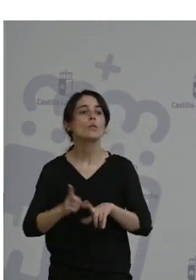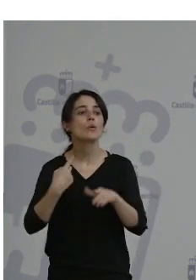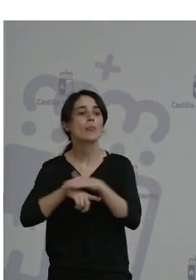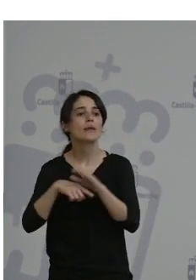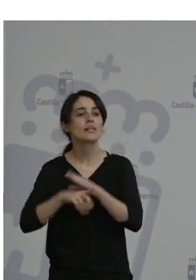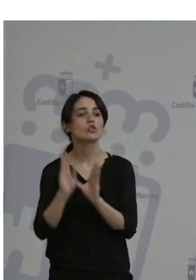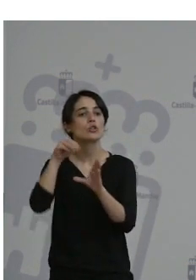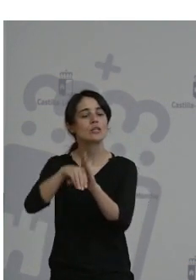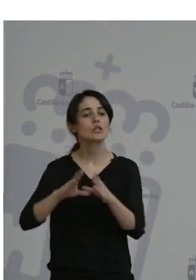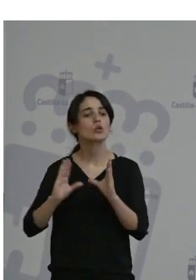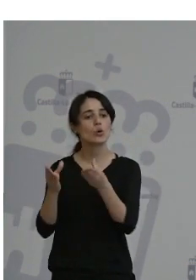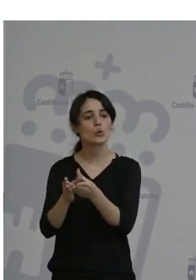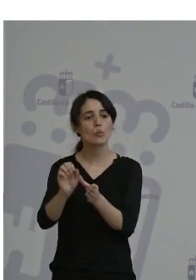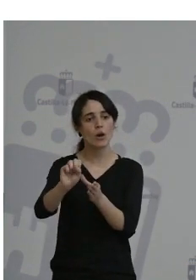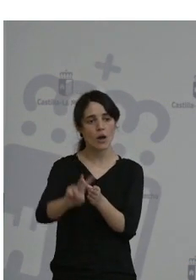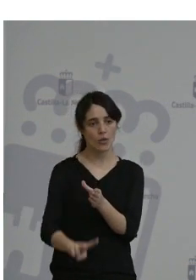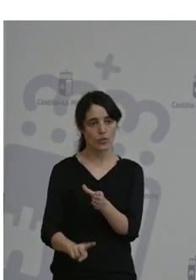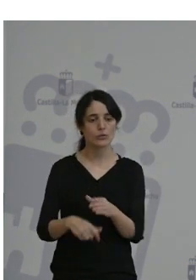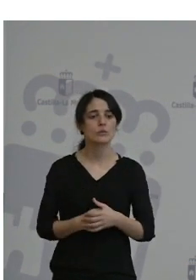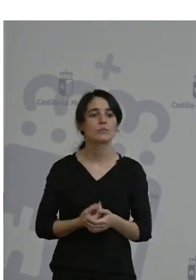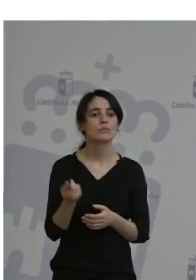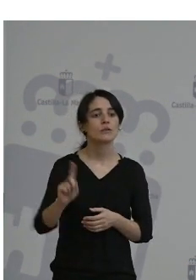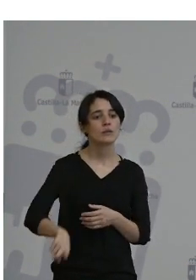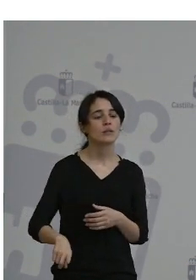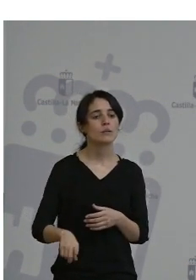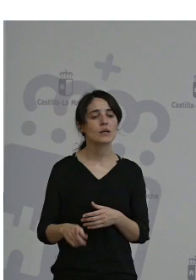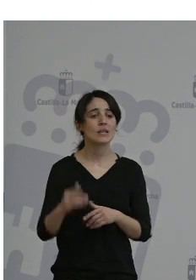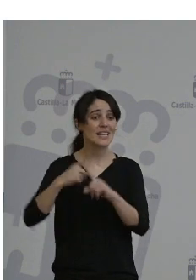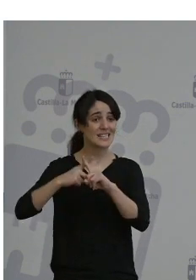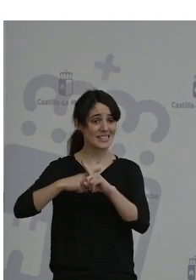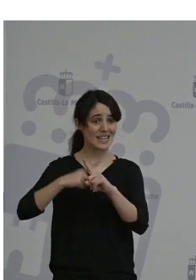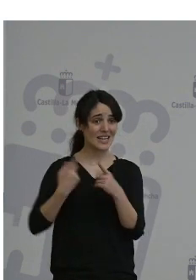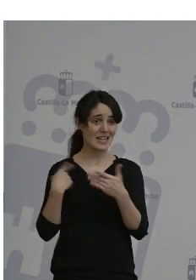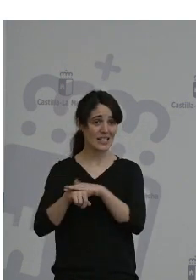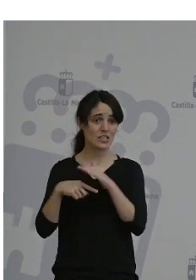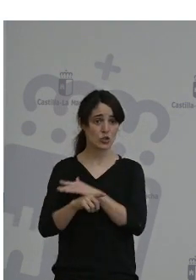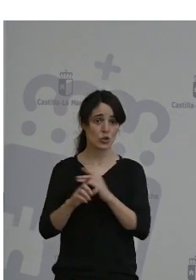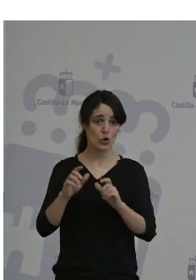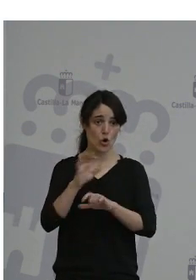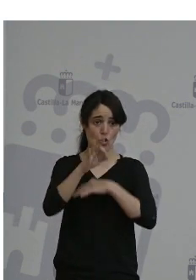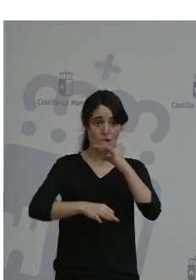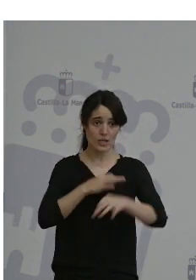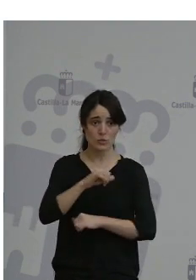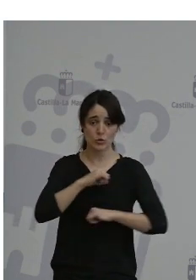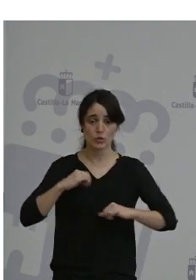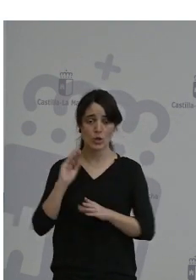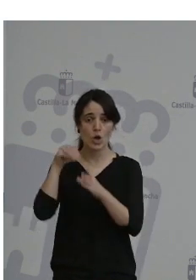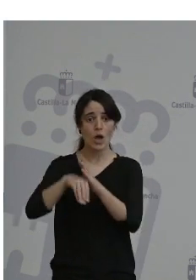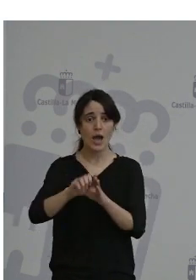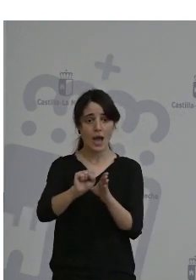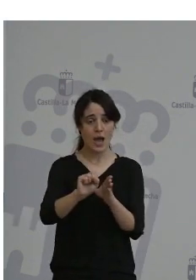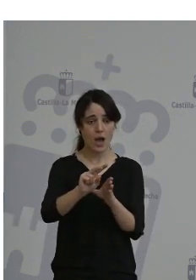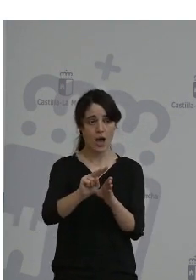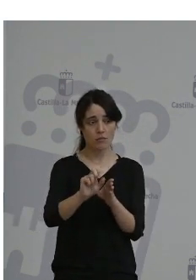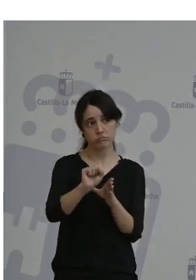del subgrupo A2, a la escala de Gestión de Organismos Autónomos, subgrupo A2 también, al Cuerpo General Administrativo